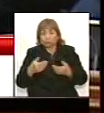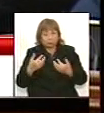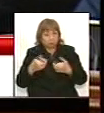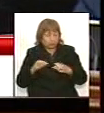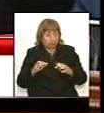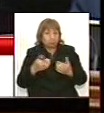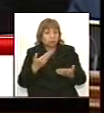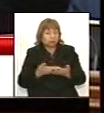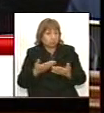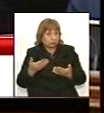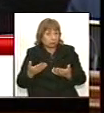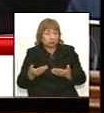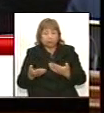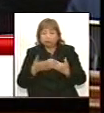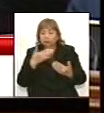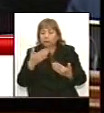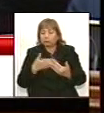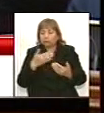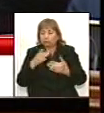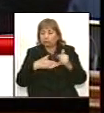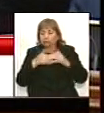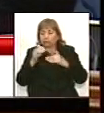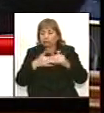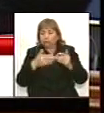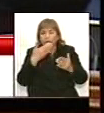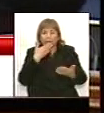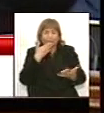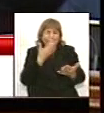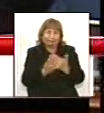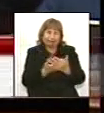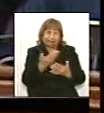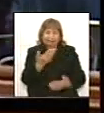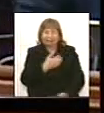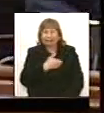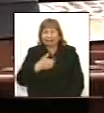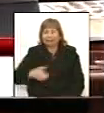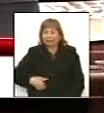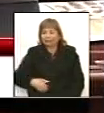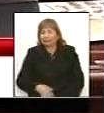autoricen y le den facilidades para la construcción. Muchas gracias, señor presidente.